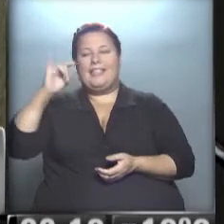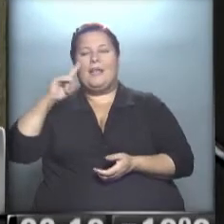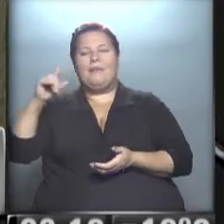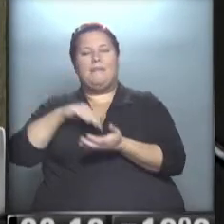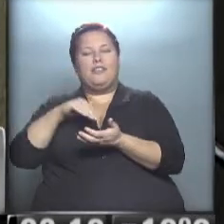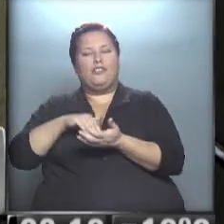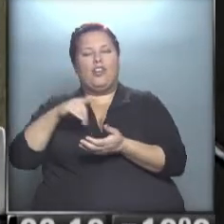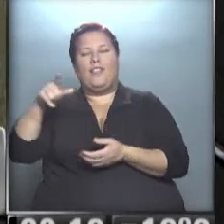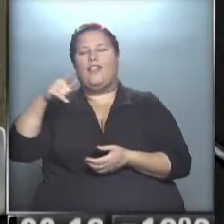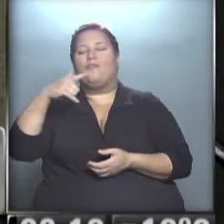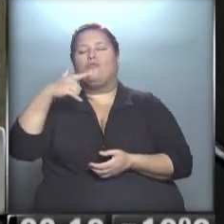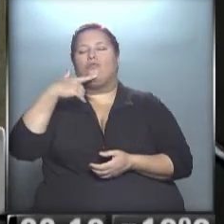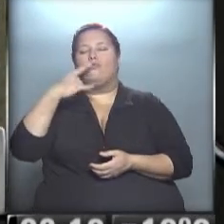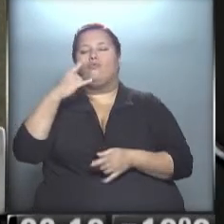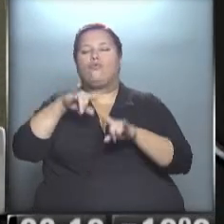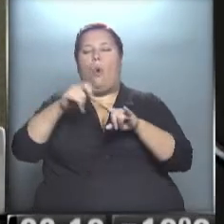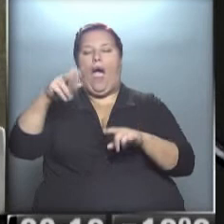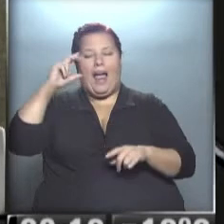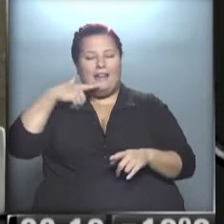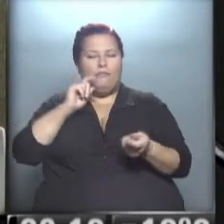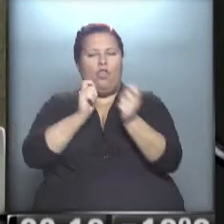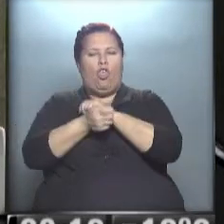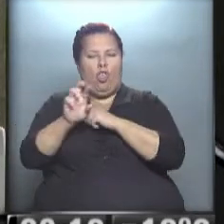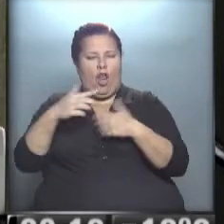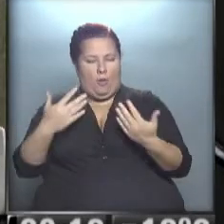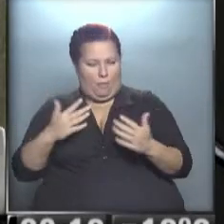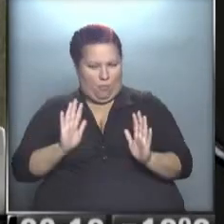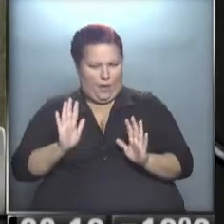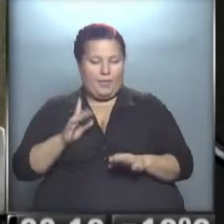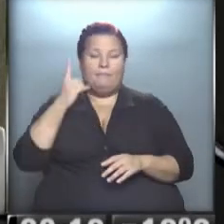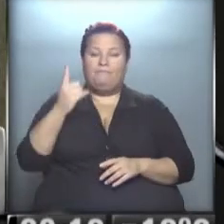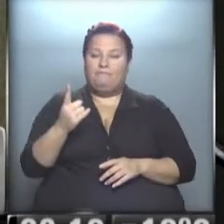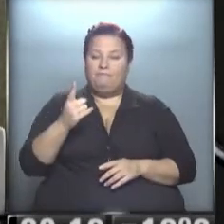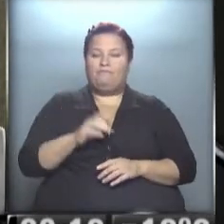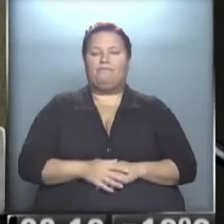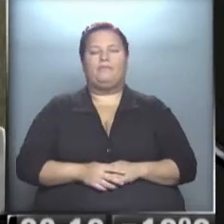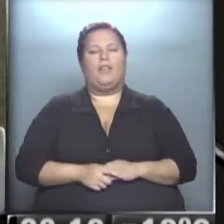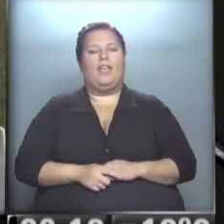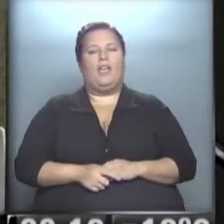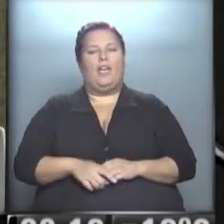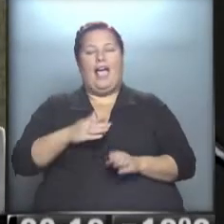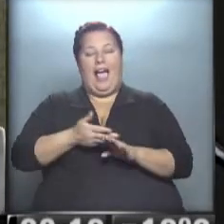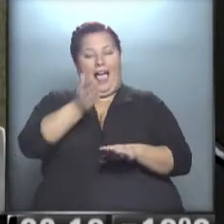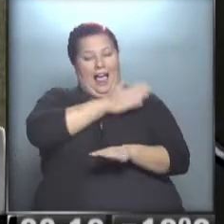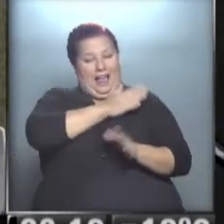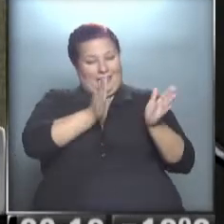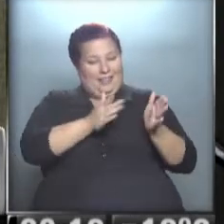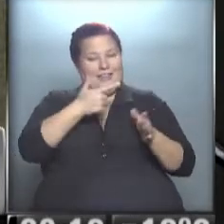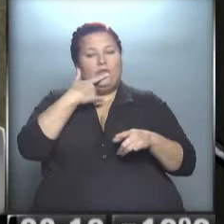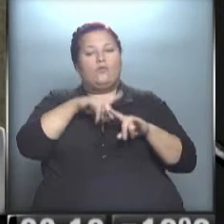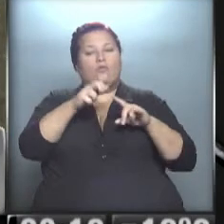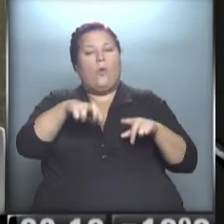de yuanes son convertibles en dólares primero a diferencia anterior este es un